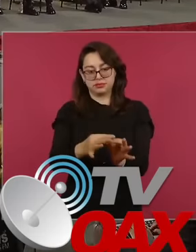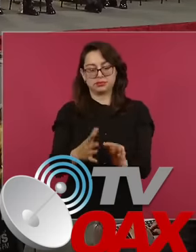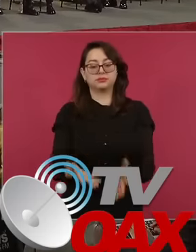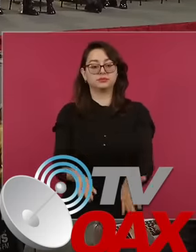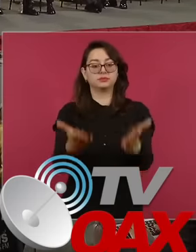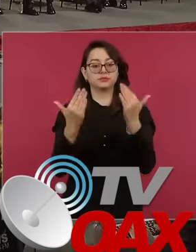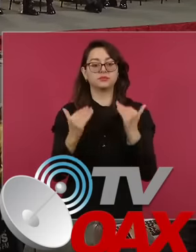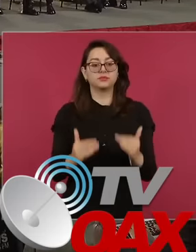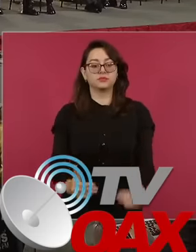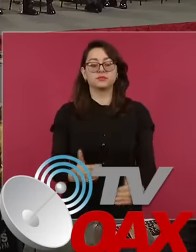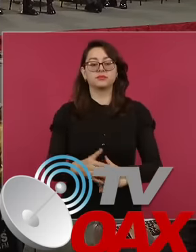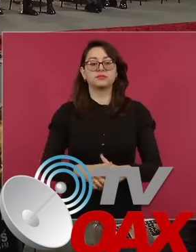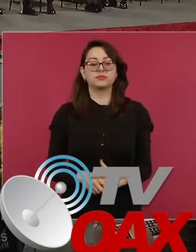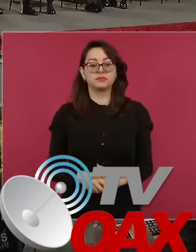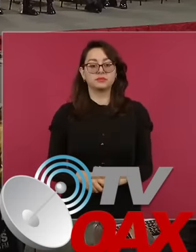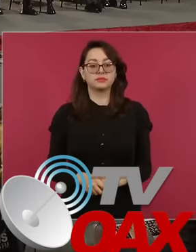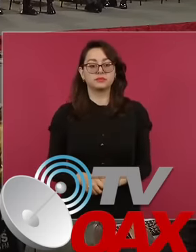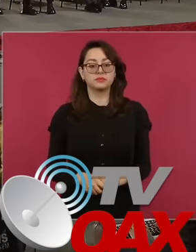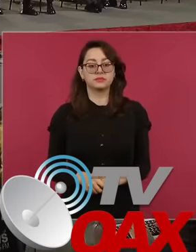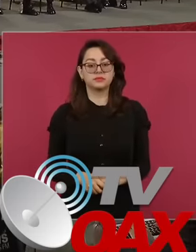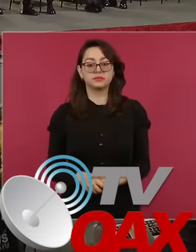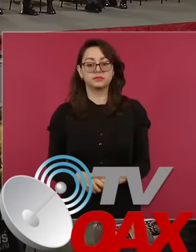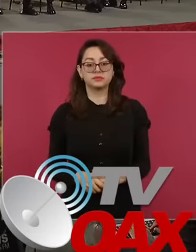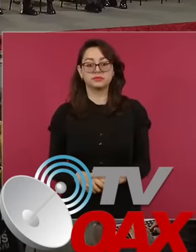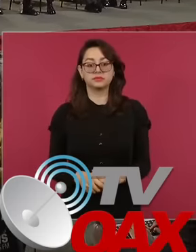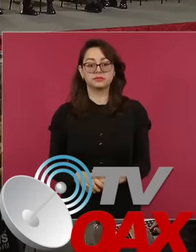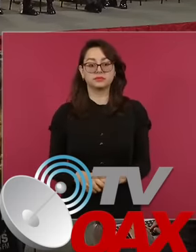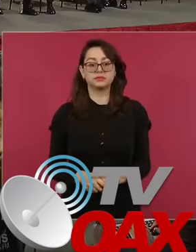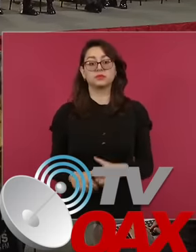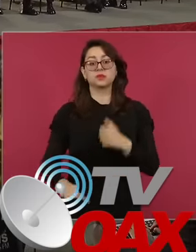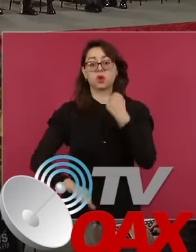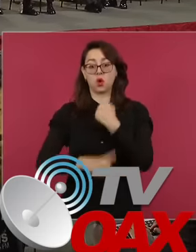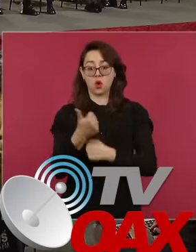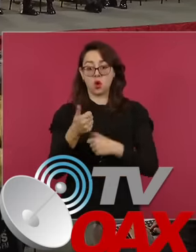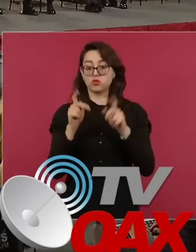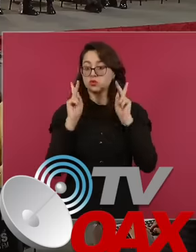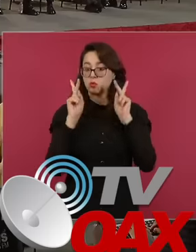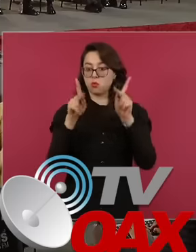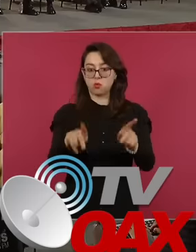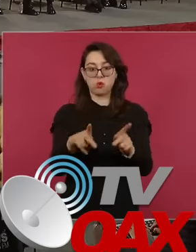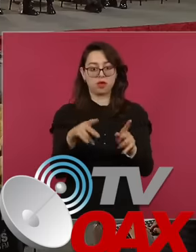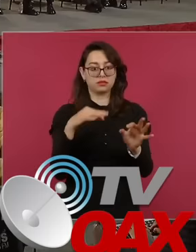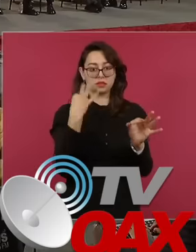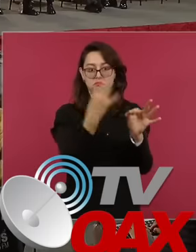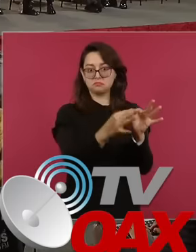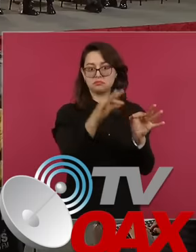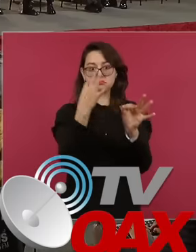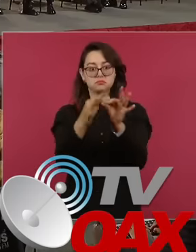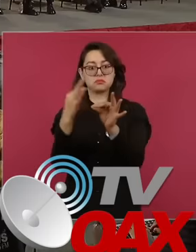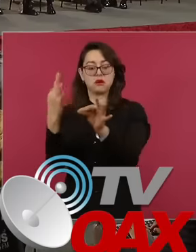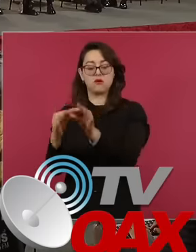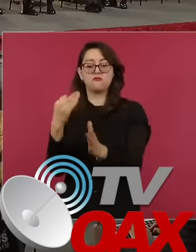las obras de los se han concluido 11 puentes de los 12 proyectados,